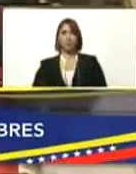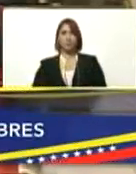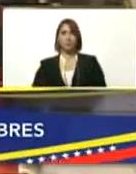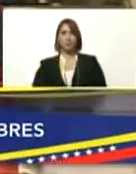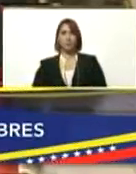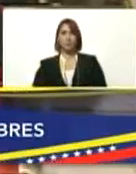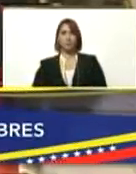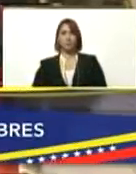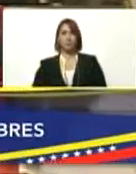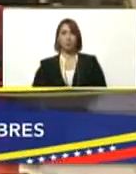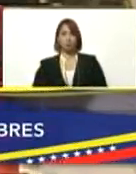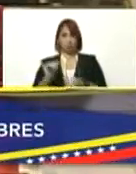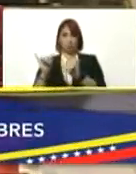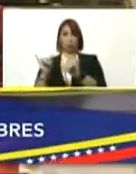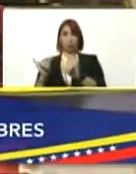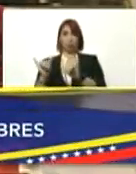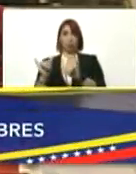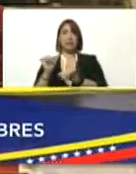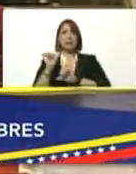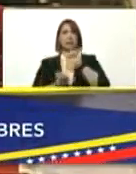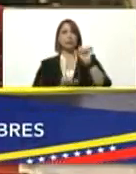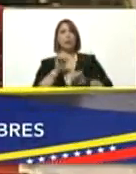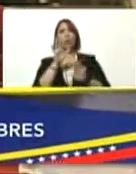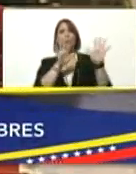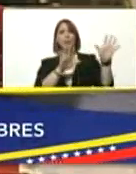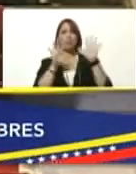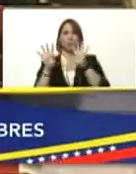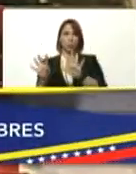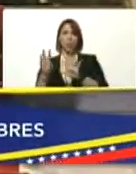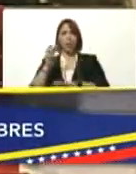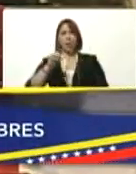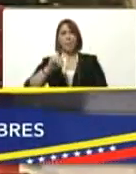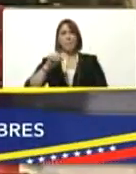convicto y confeso del siglo XIX, José Martí.